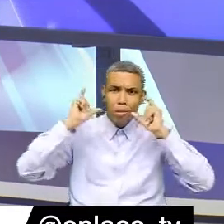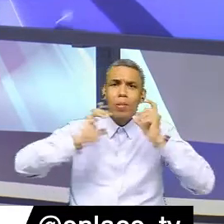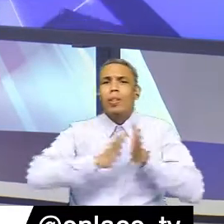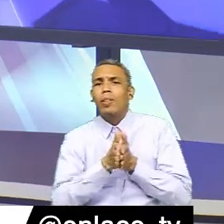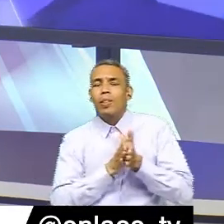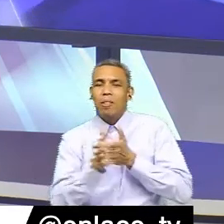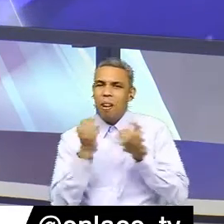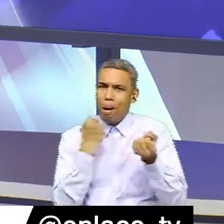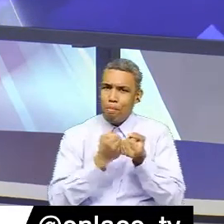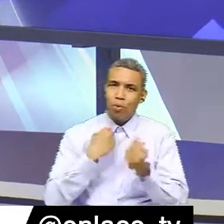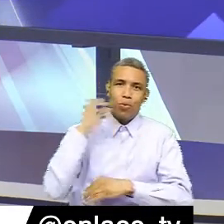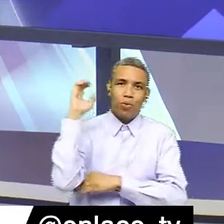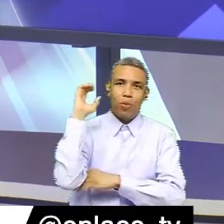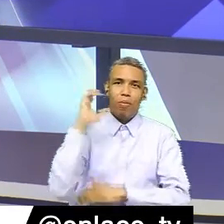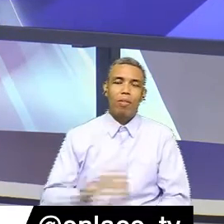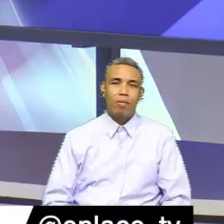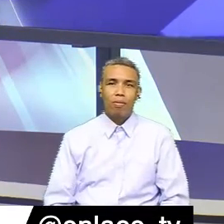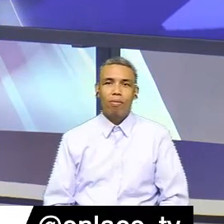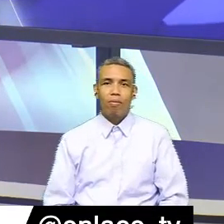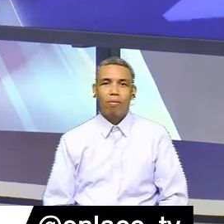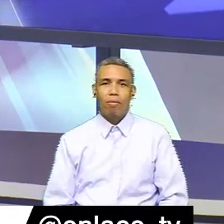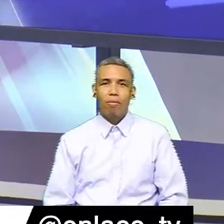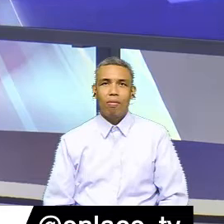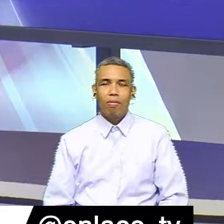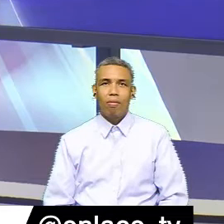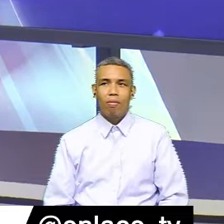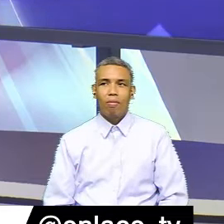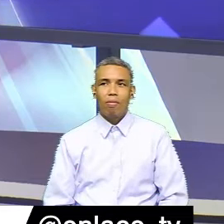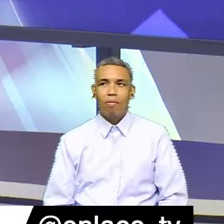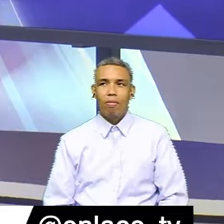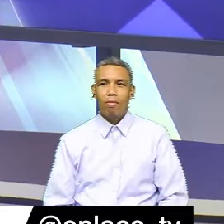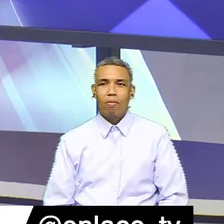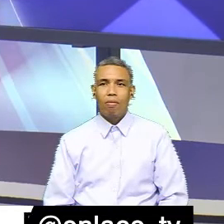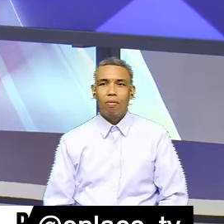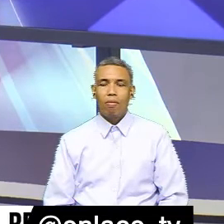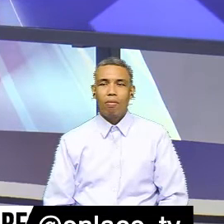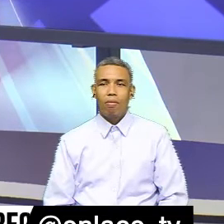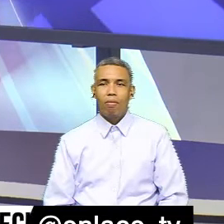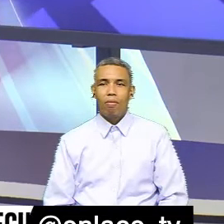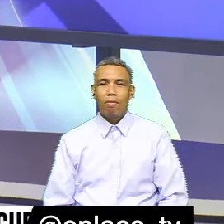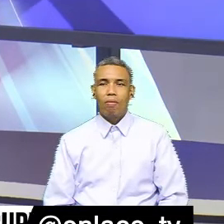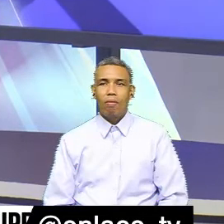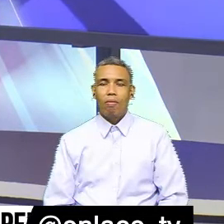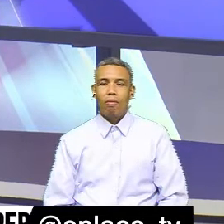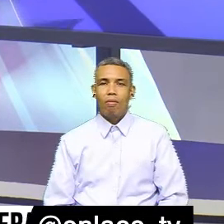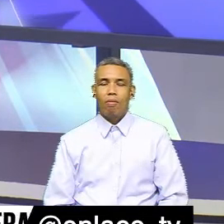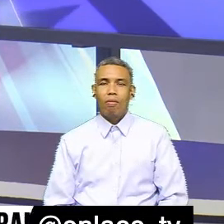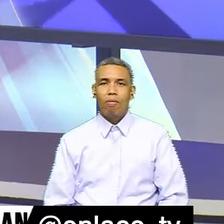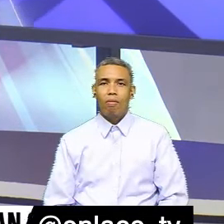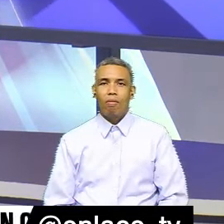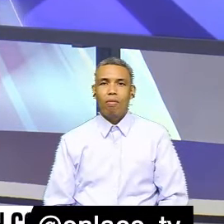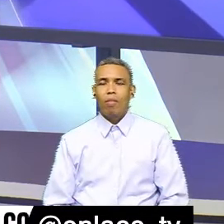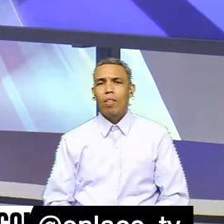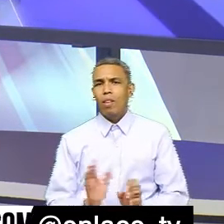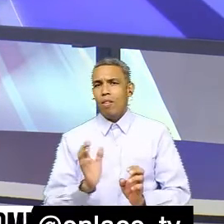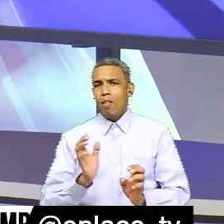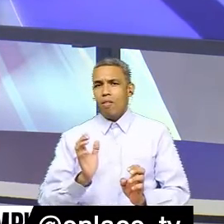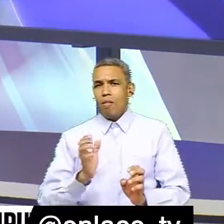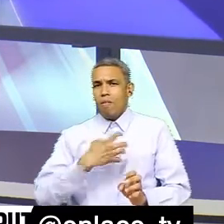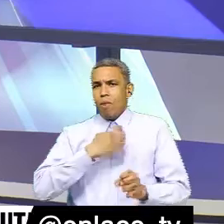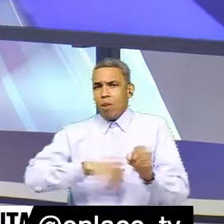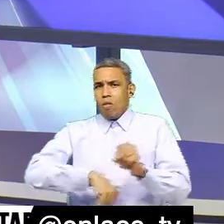selección y con presencia del alcalde de barrancabermeja y la gestora social mari luz- núñez se jugó la final de la categoría abierta del campeonato municipal de